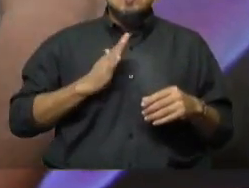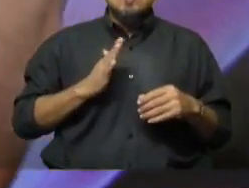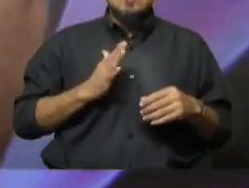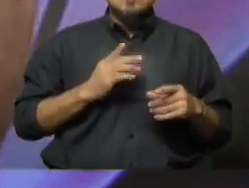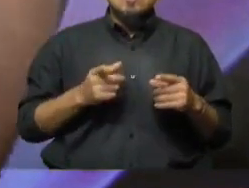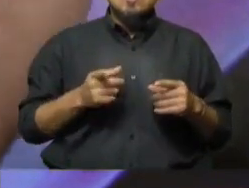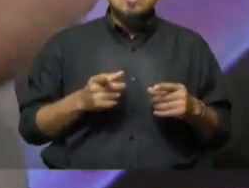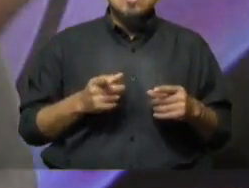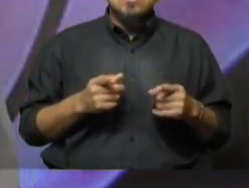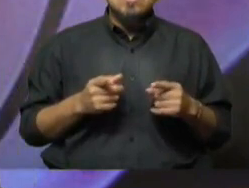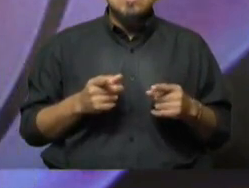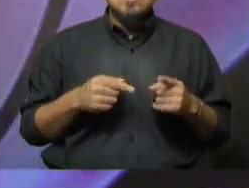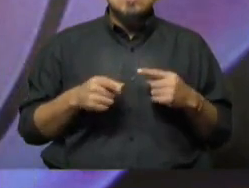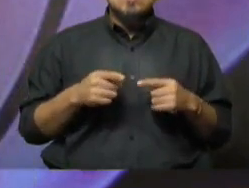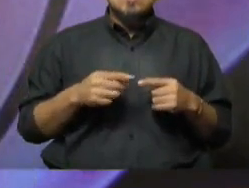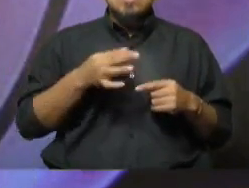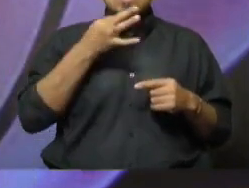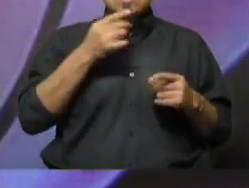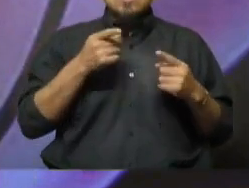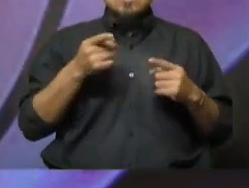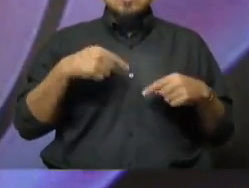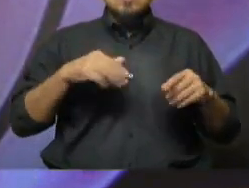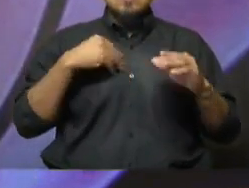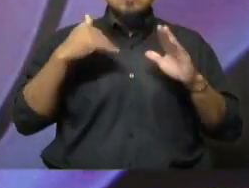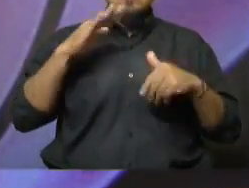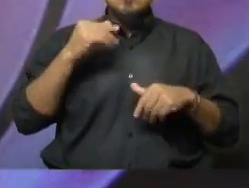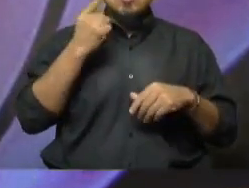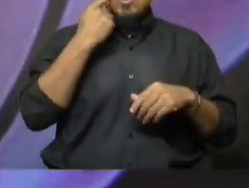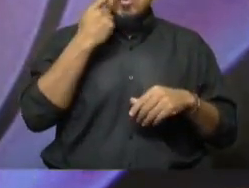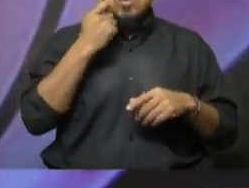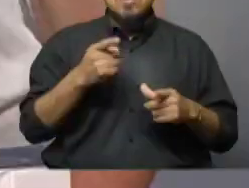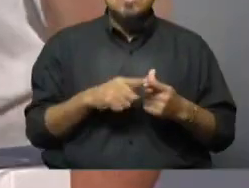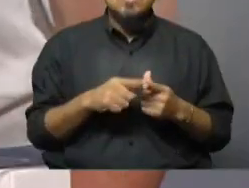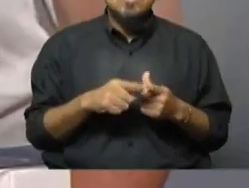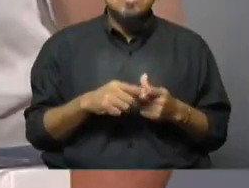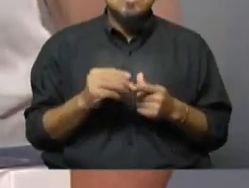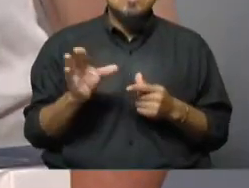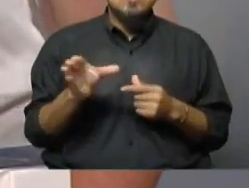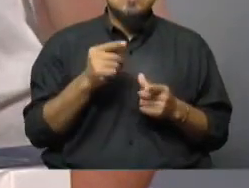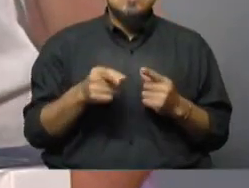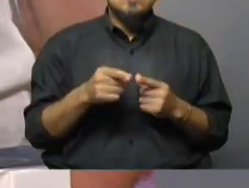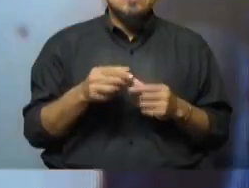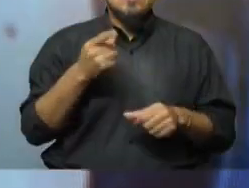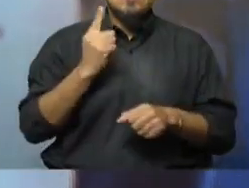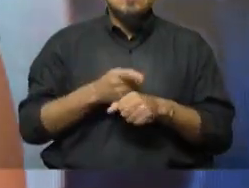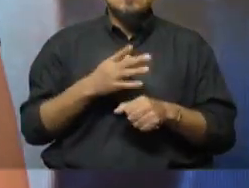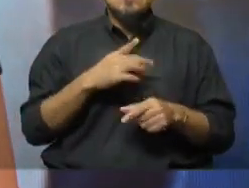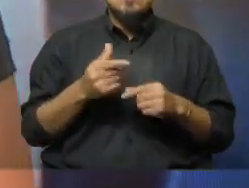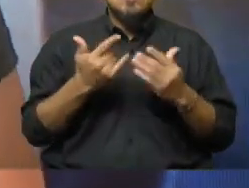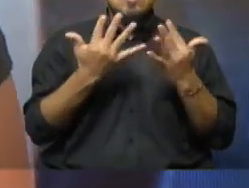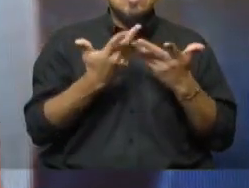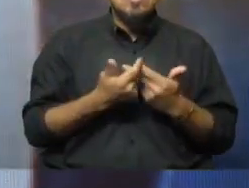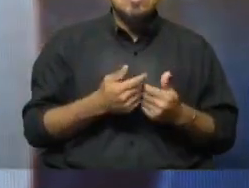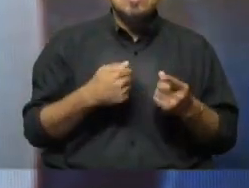toman la decisión de que sean mayoría los hombres convocados? Bueno, en todos los ámbitos de toma de decisiones